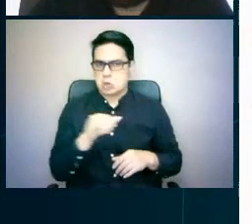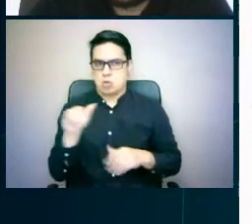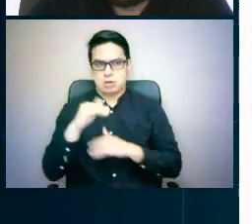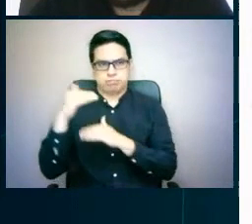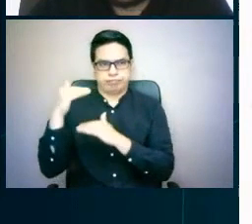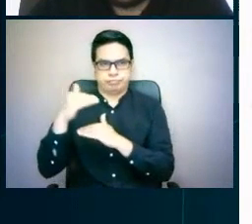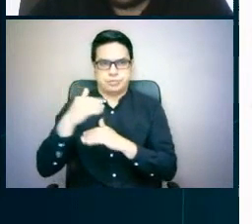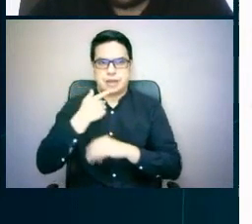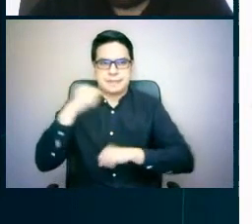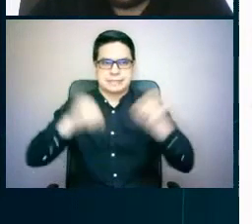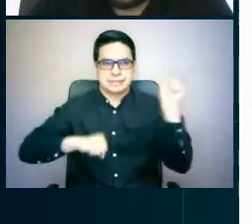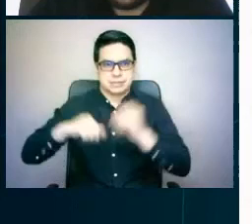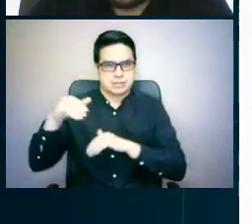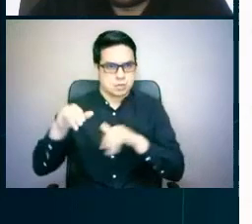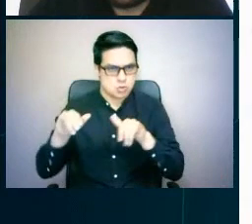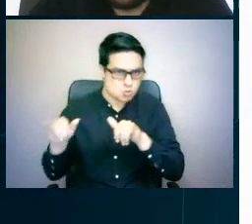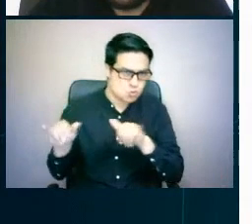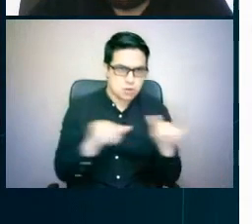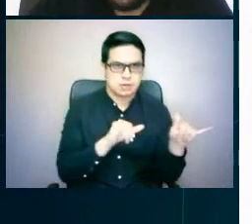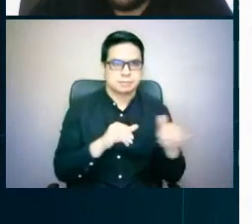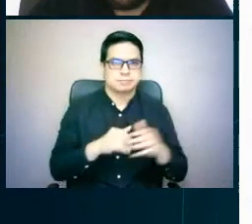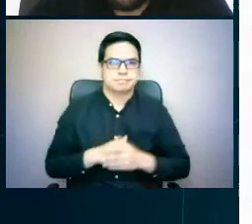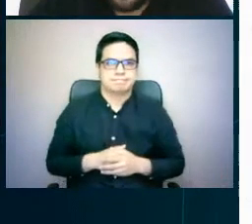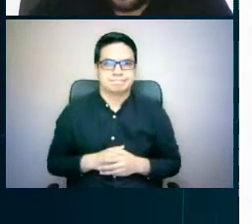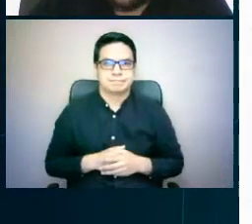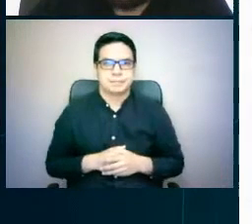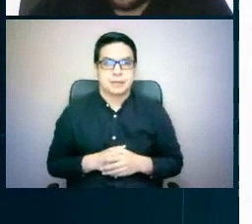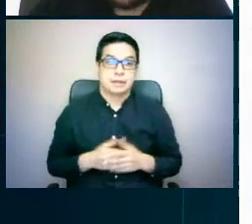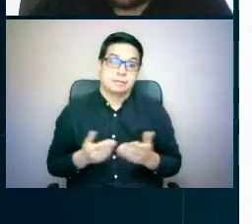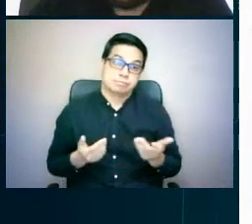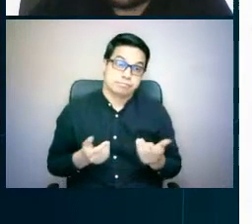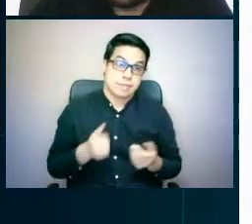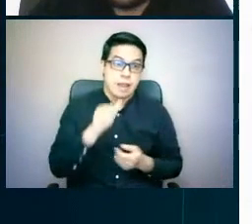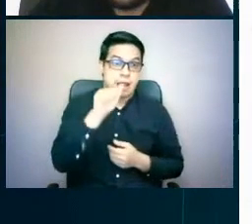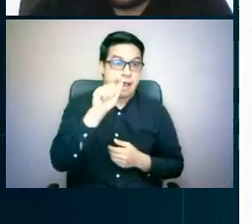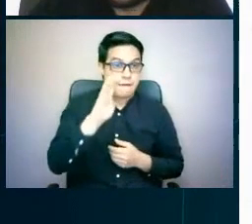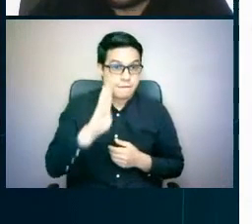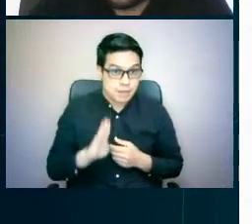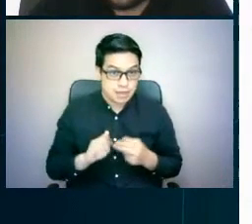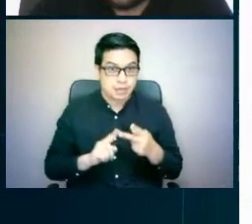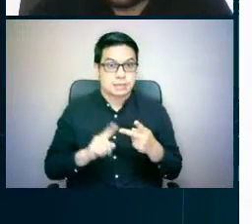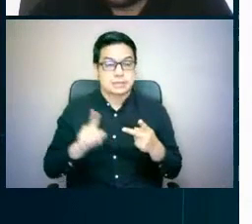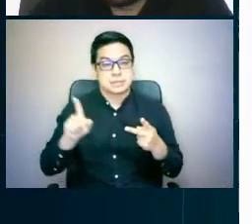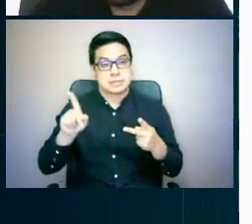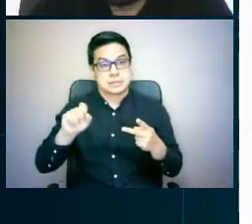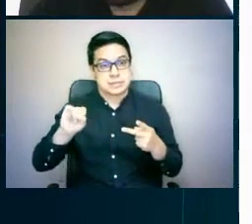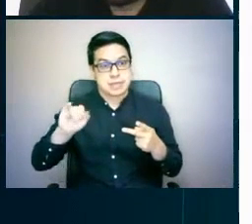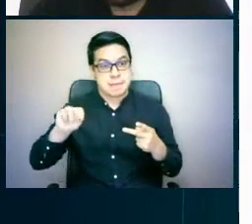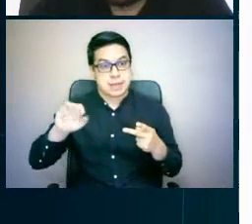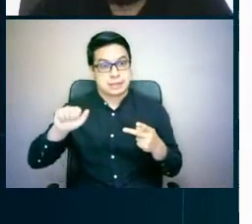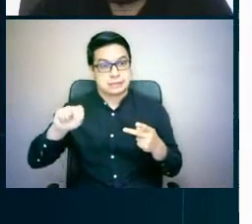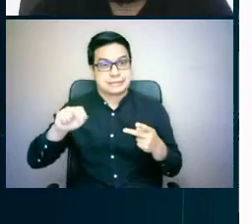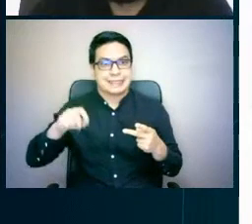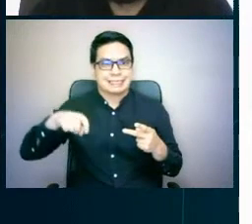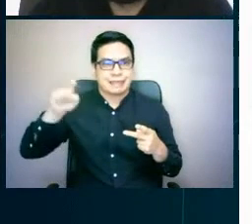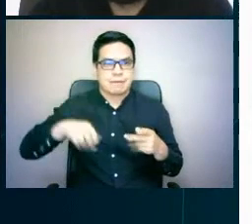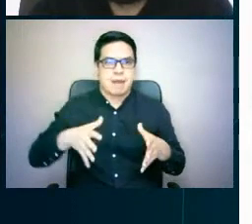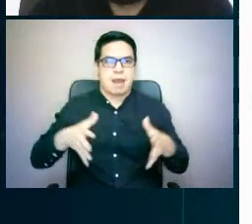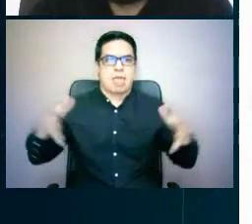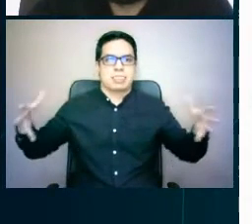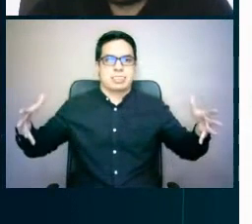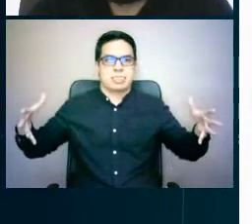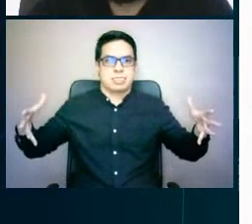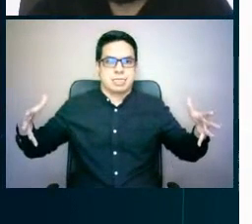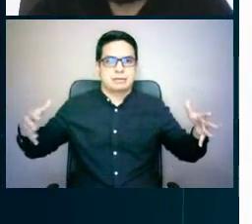tanto, las dimensiones se ven afectadas para ABB y para Siemens, y General Electric tenemos que las dimensiones